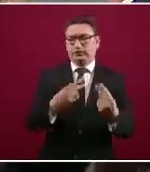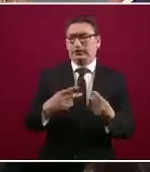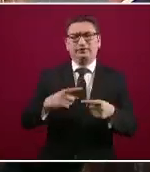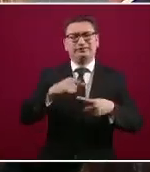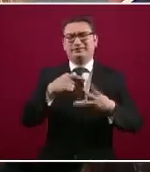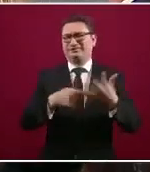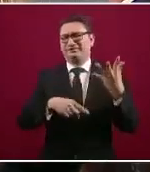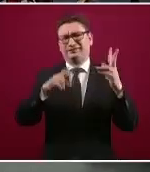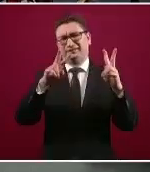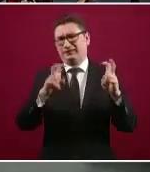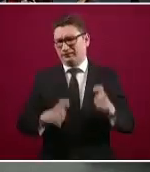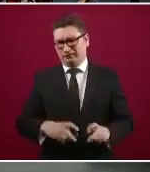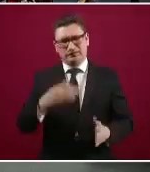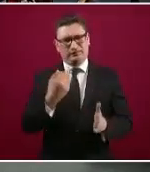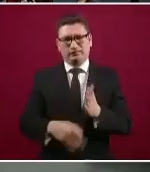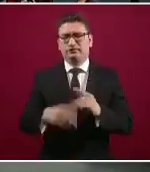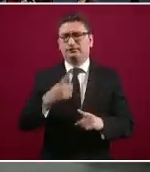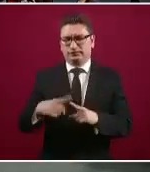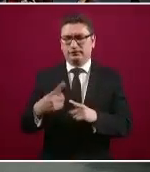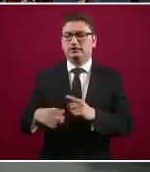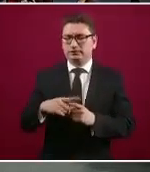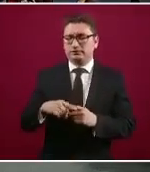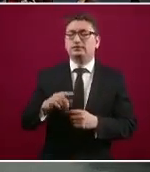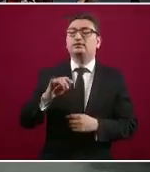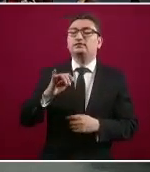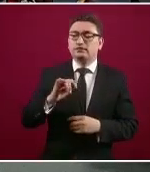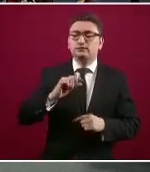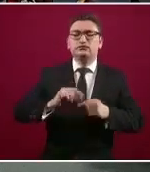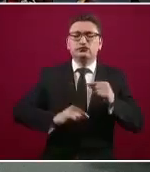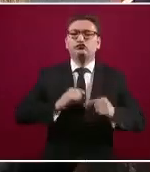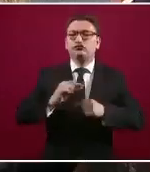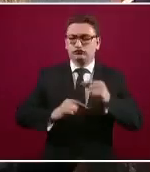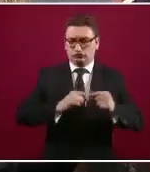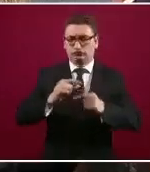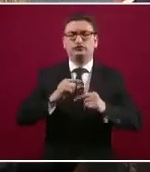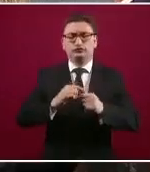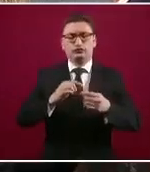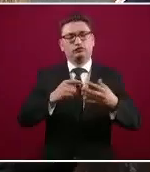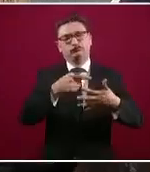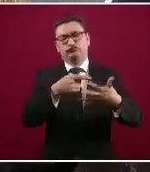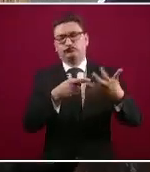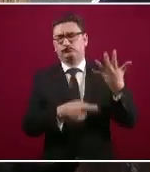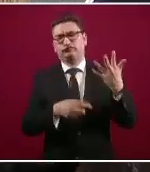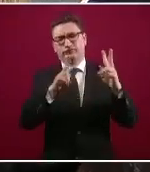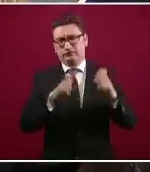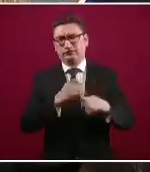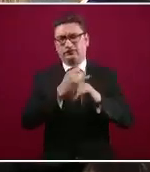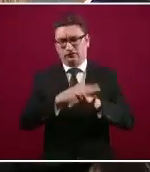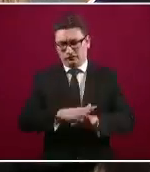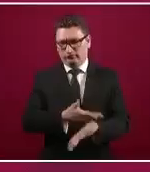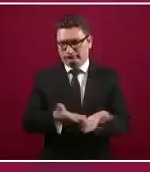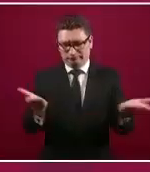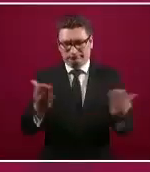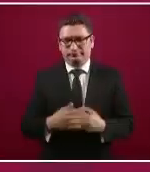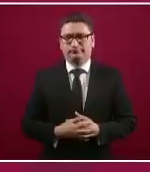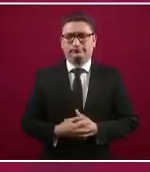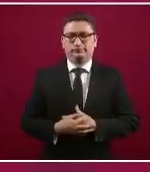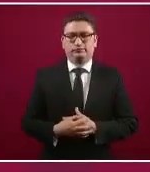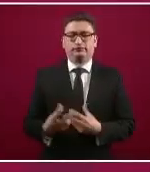temas pendientes. Vamos a ir poco a poco desahogando toda la información.